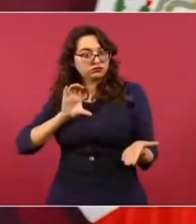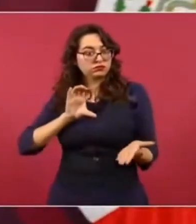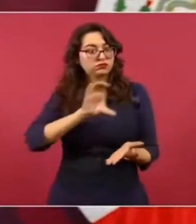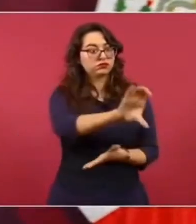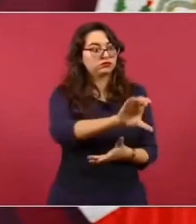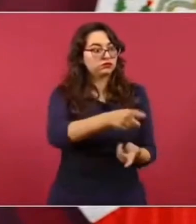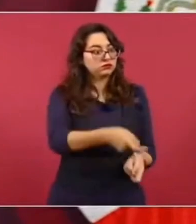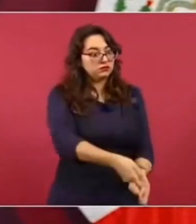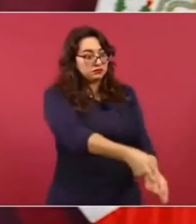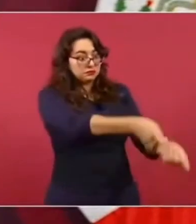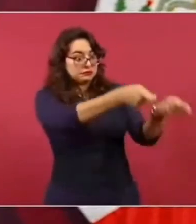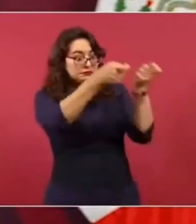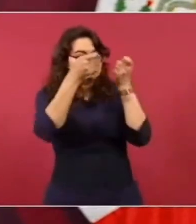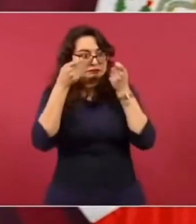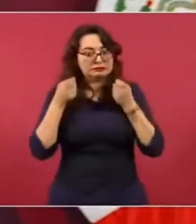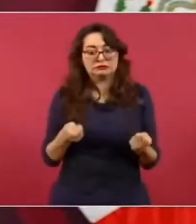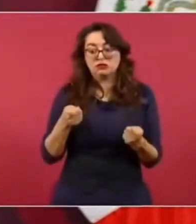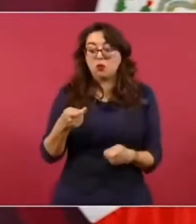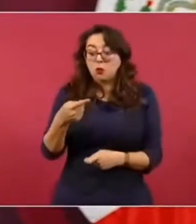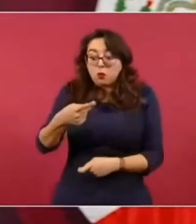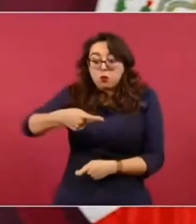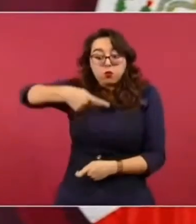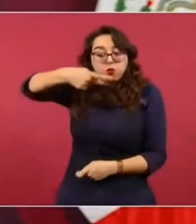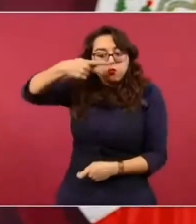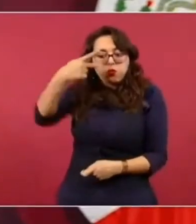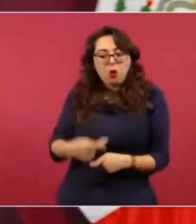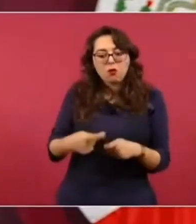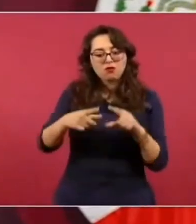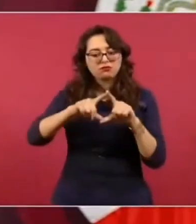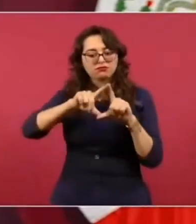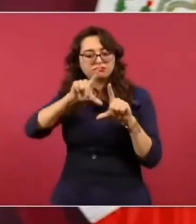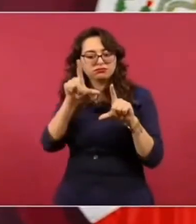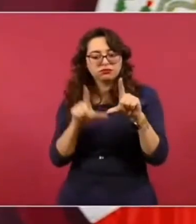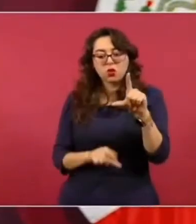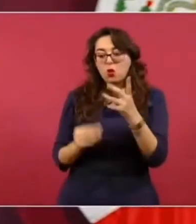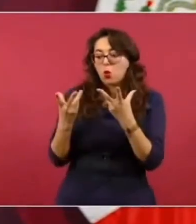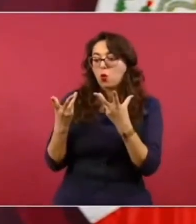Aguilar Camín, Diego Fernández de Ceballos,